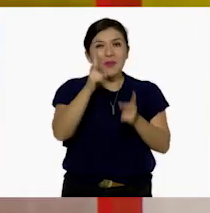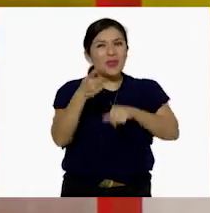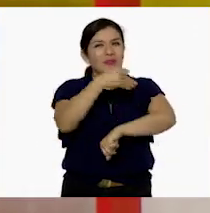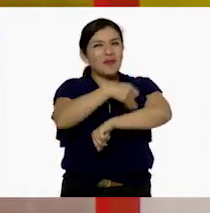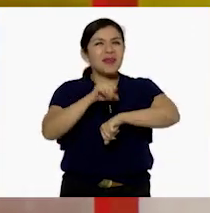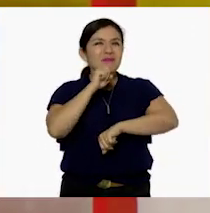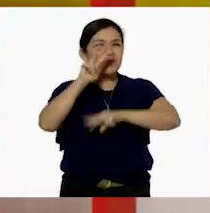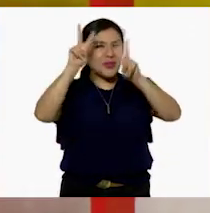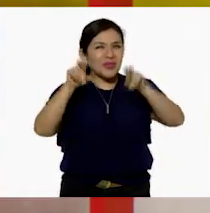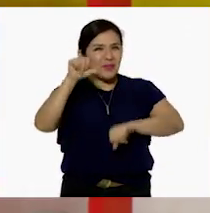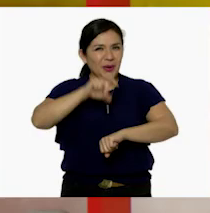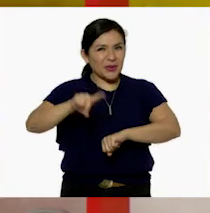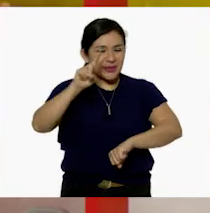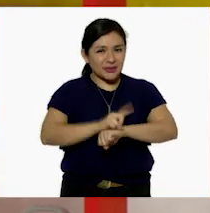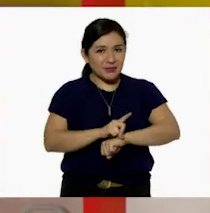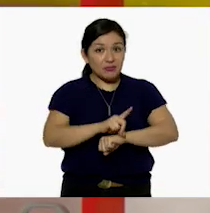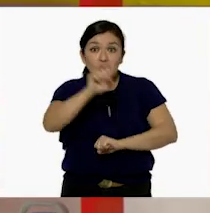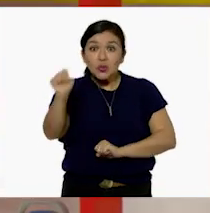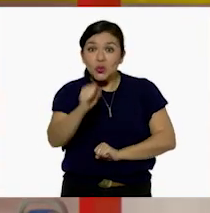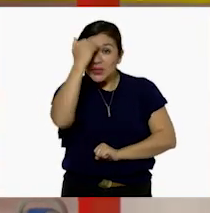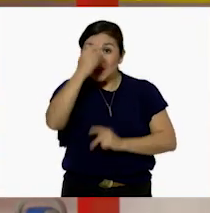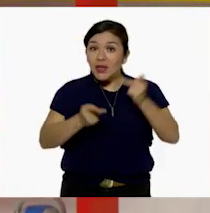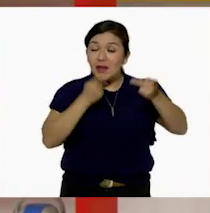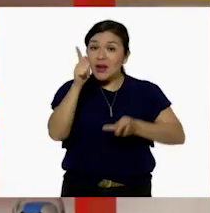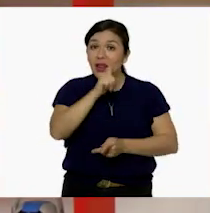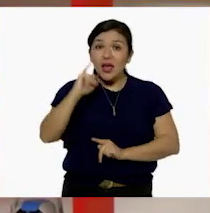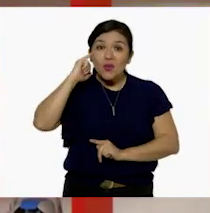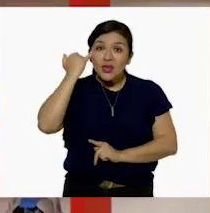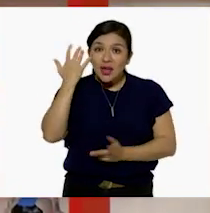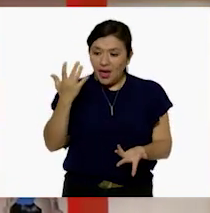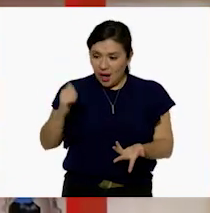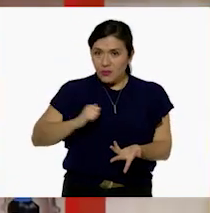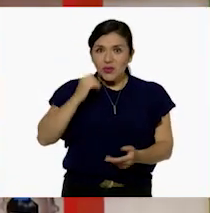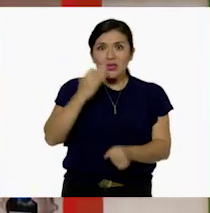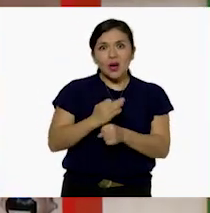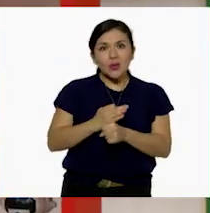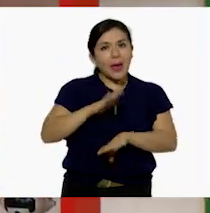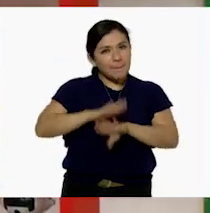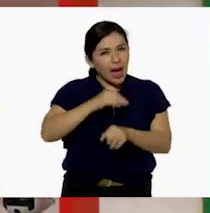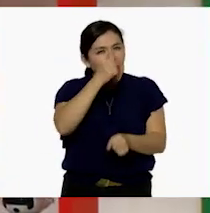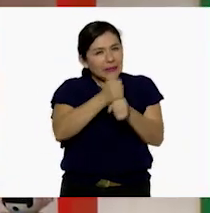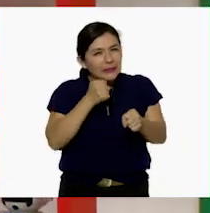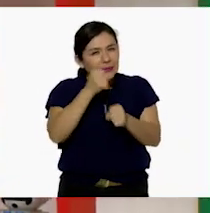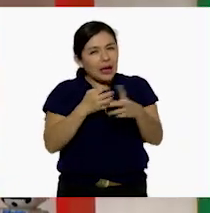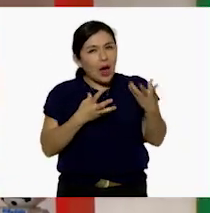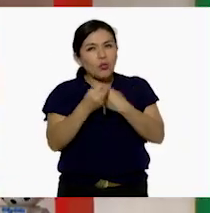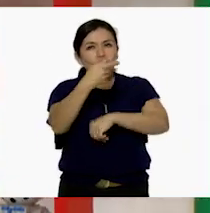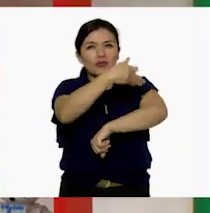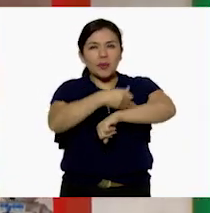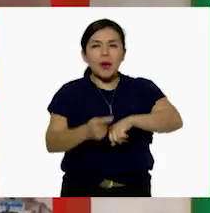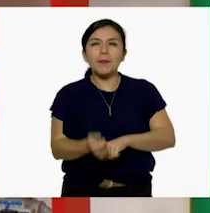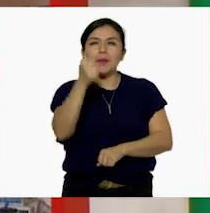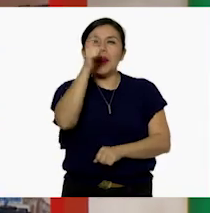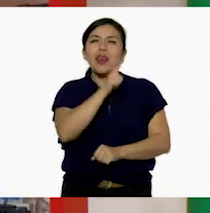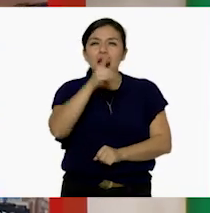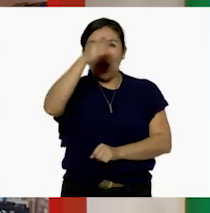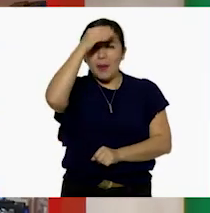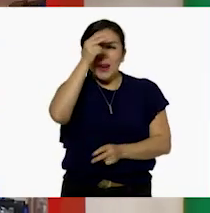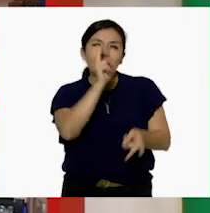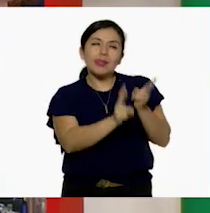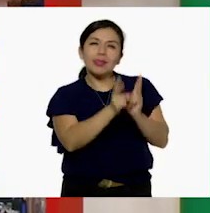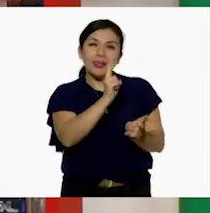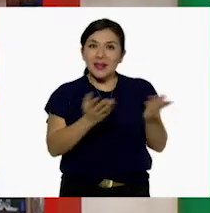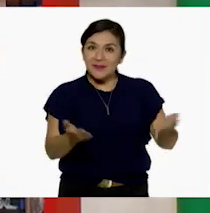el tema de hoy con tu familia. Si tienes la fortuna de hablar una lengua indígena, aprovecha también este momento para practicarla y platica con tu familia en tu